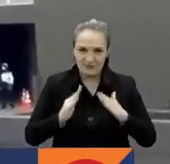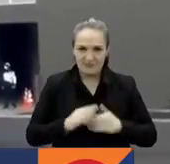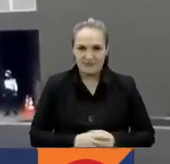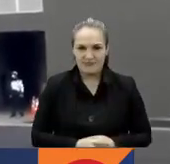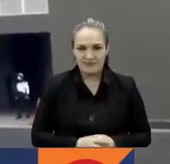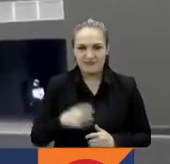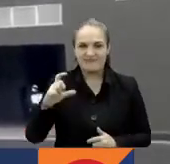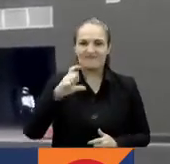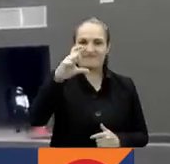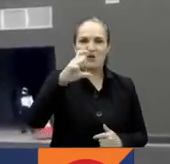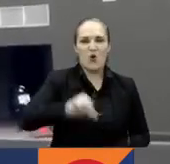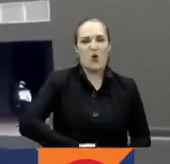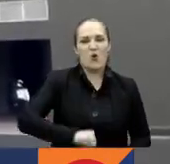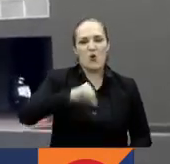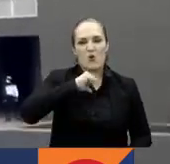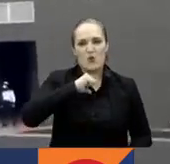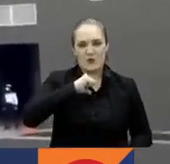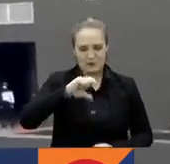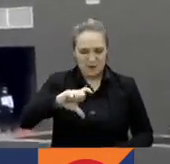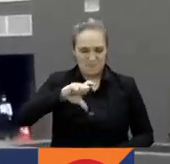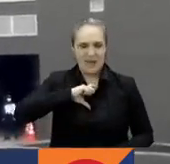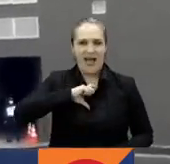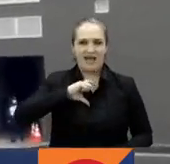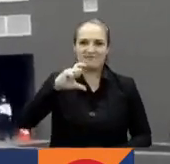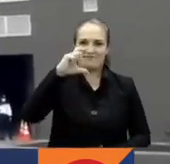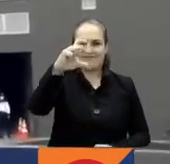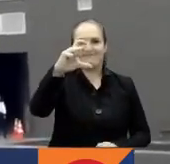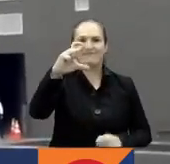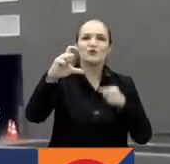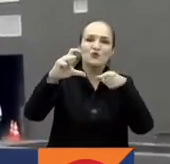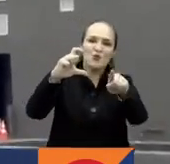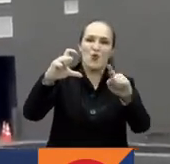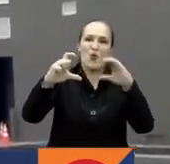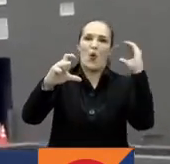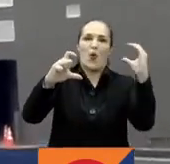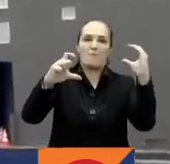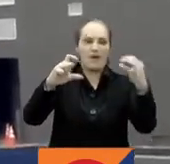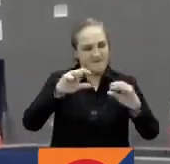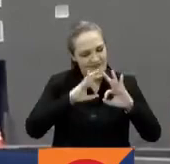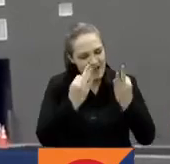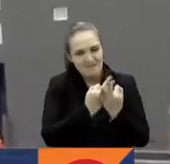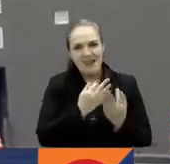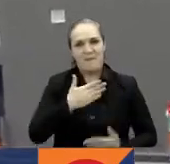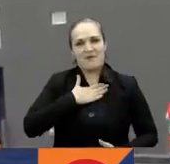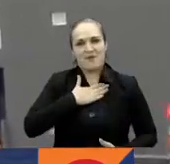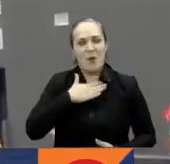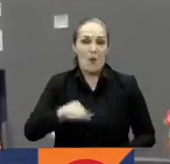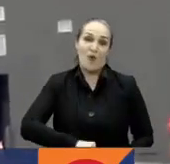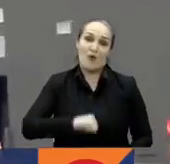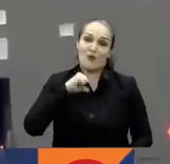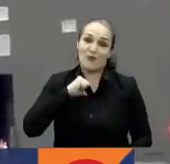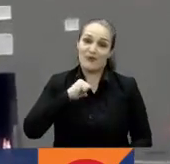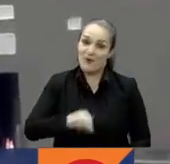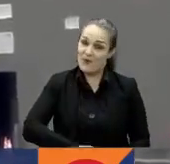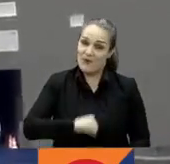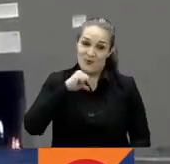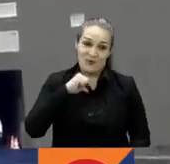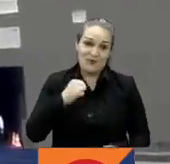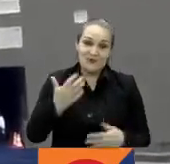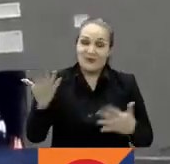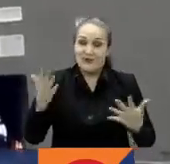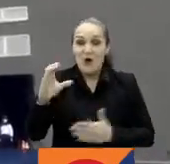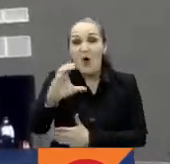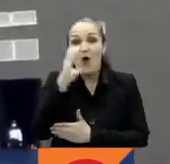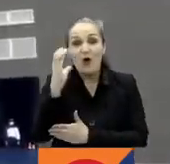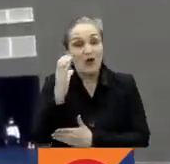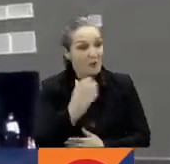gracias. Estoy muy orgulloso de poder obtener esta medalla para Colombia, para mí, para mi familia. Y esto es un orgullo. Es que en Colombia se